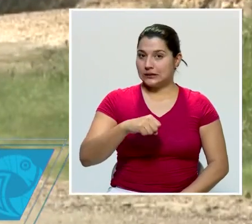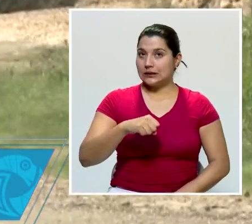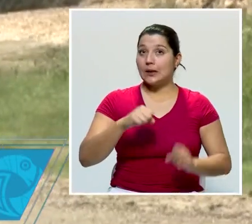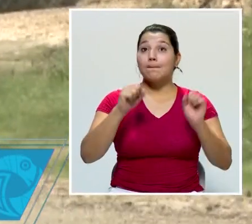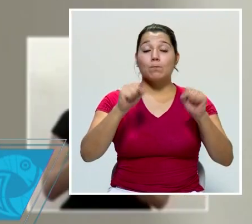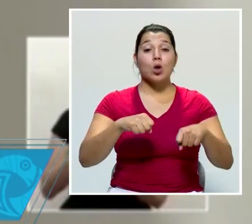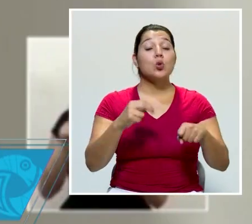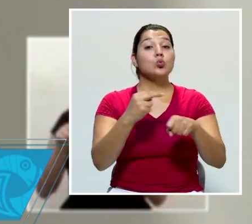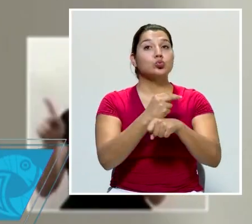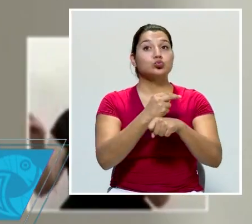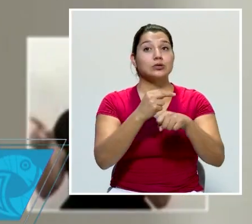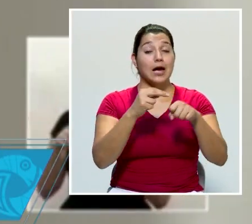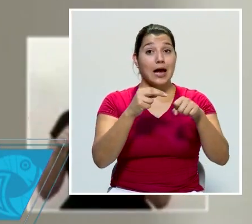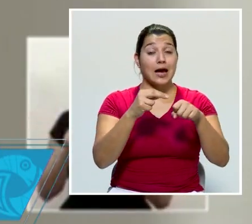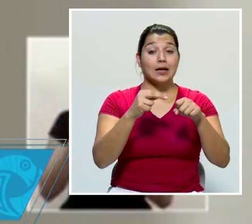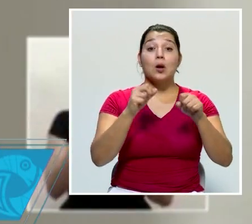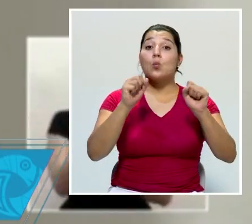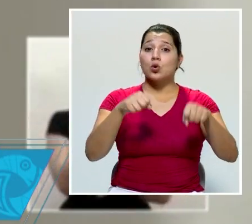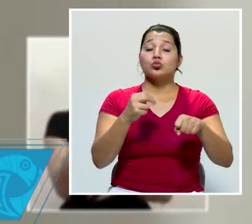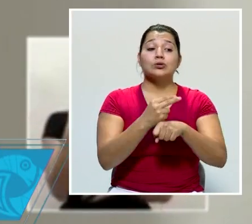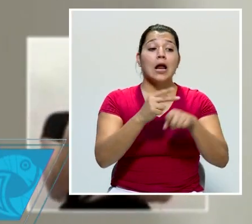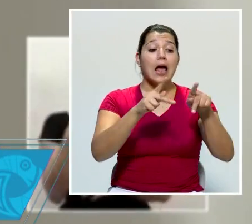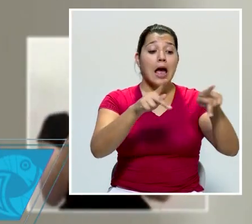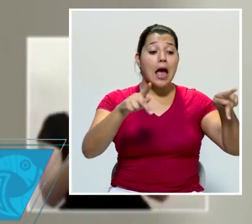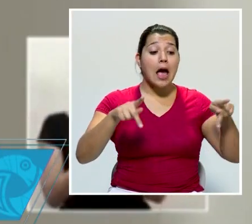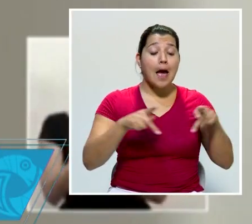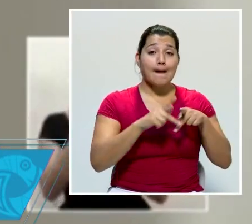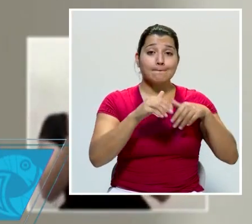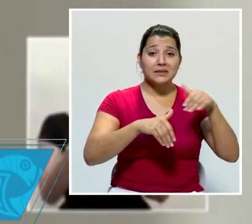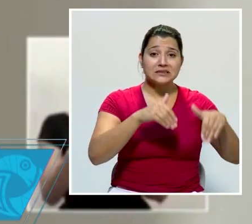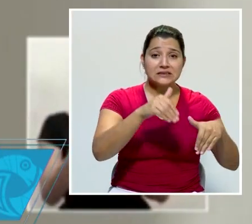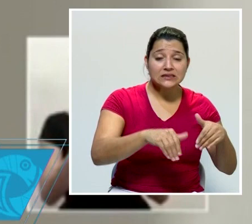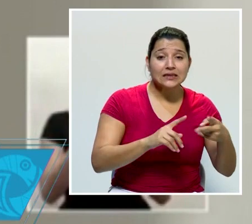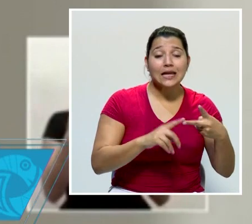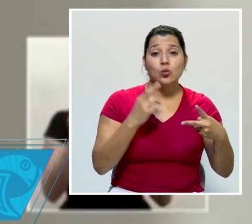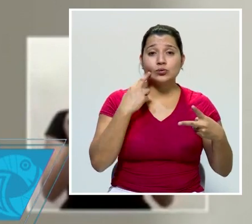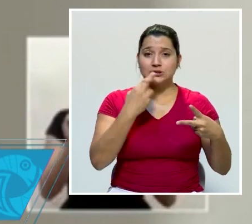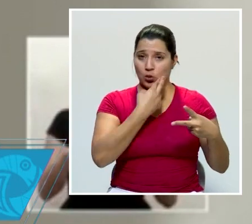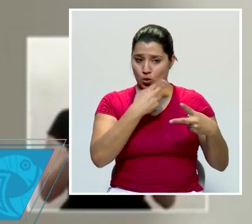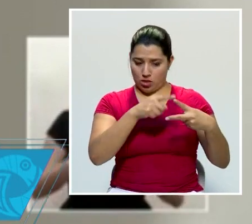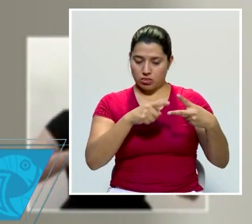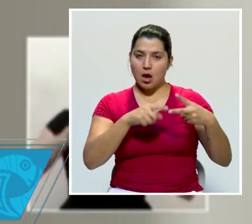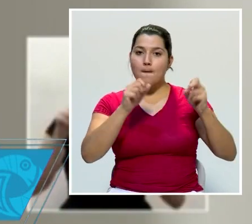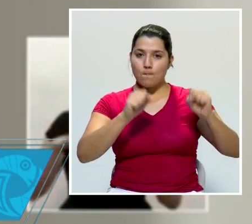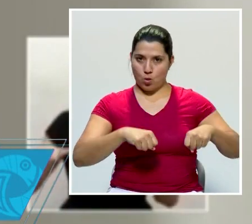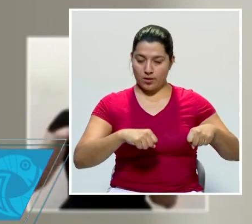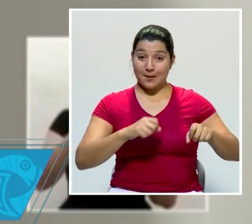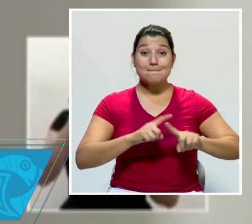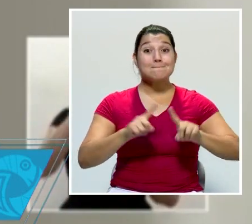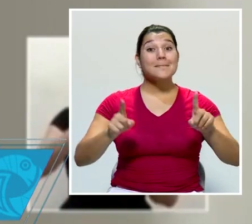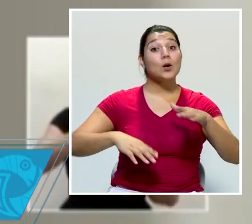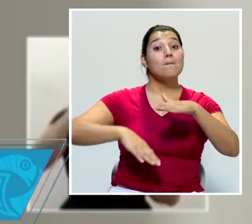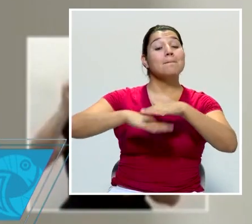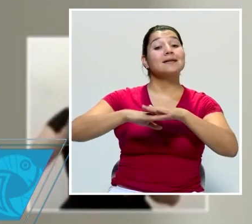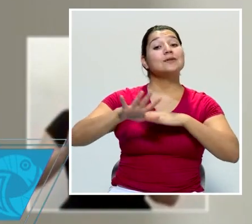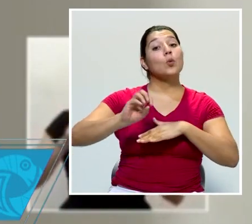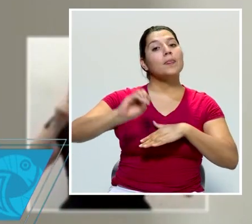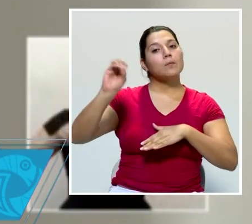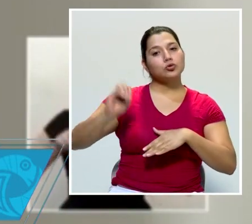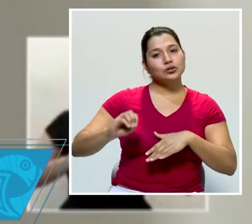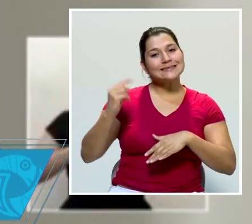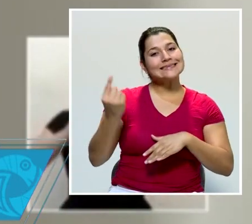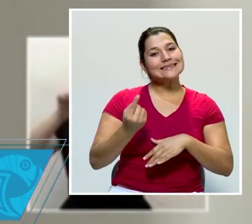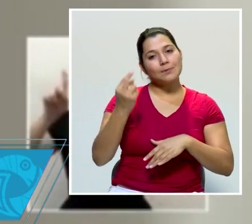usar piscinas, eventualmente restaurantes, pueden estar abiertos, pero al 50%, siempre guardando la distancia